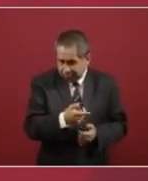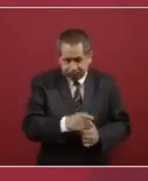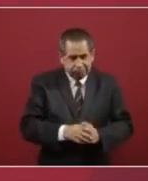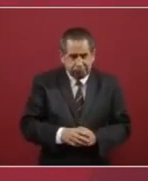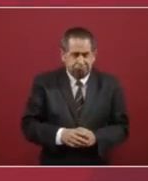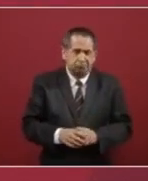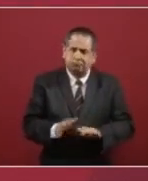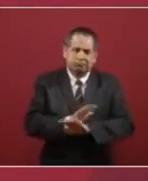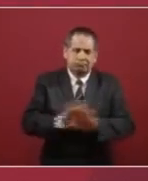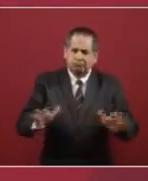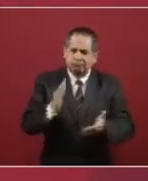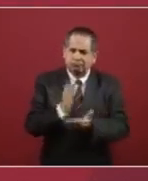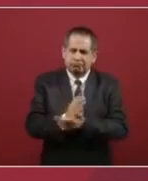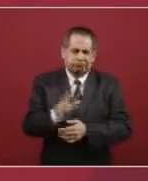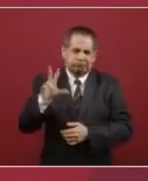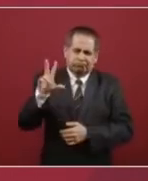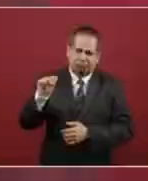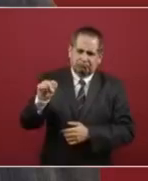Ya no.